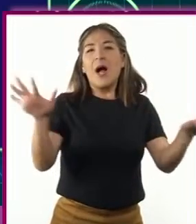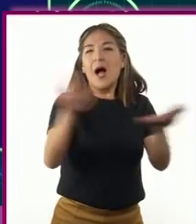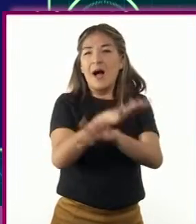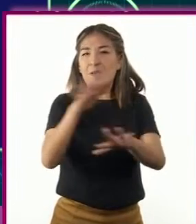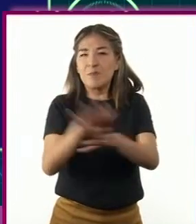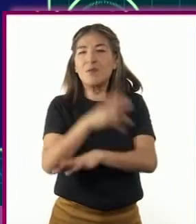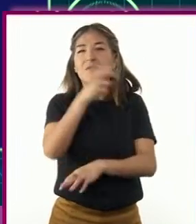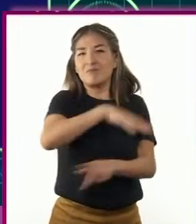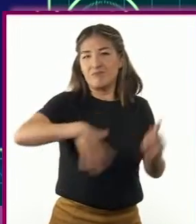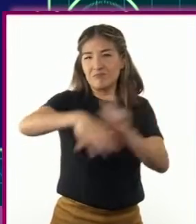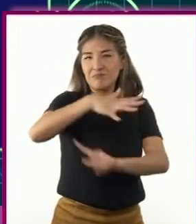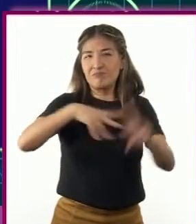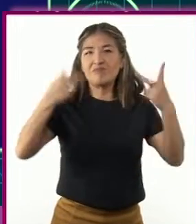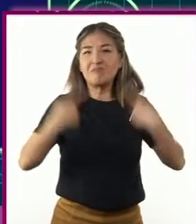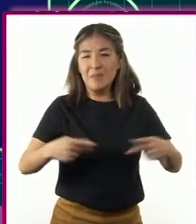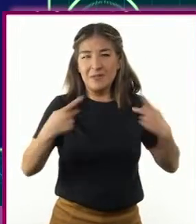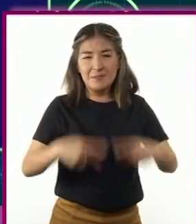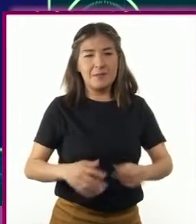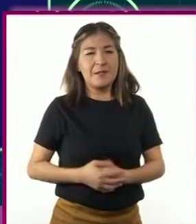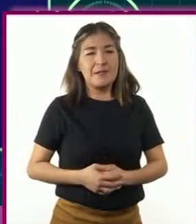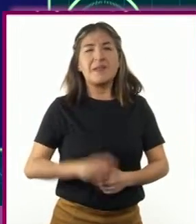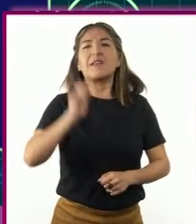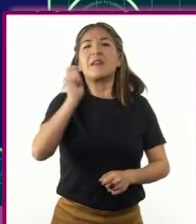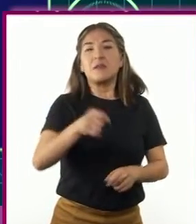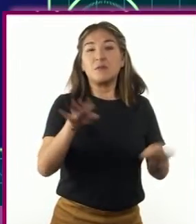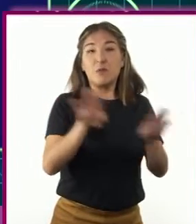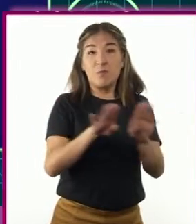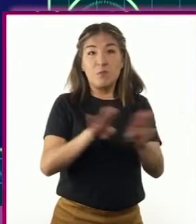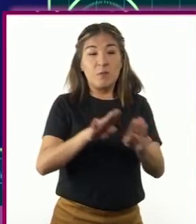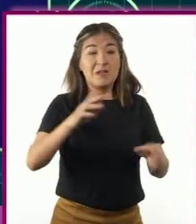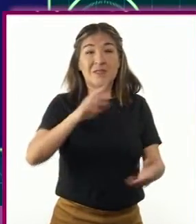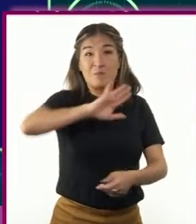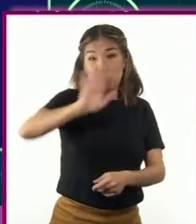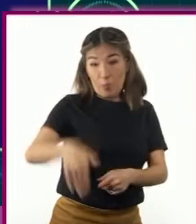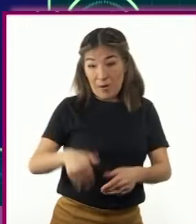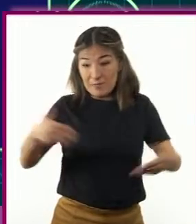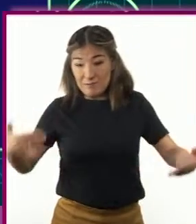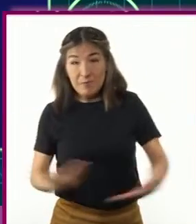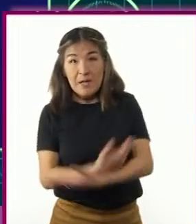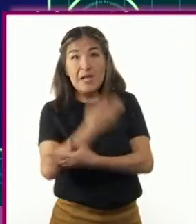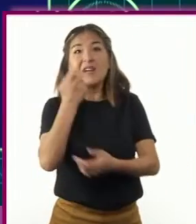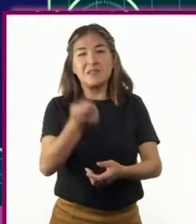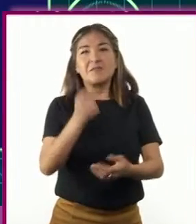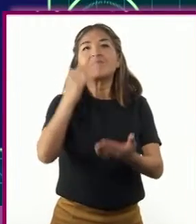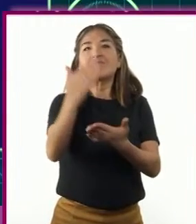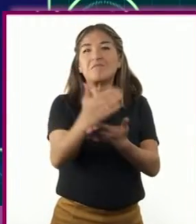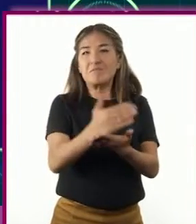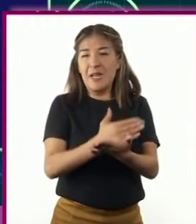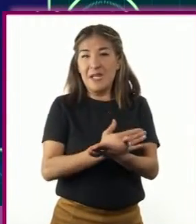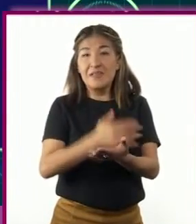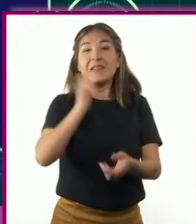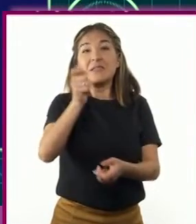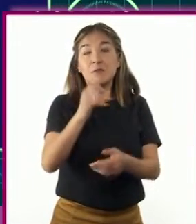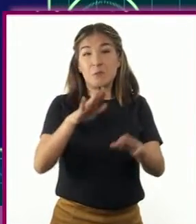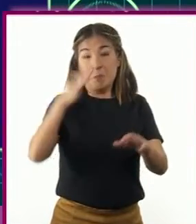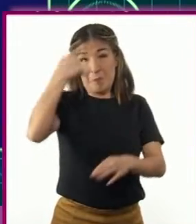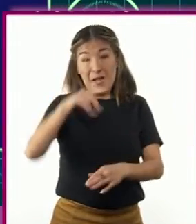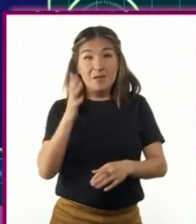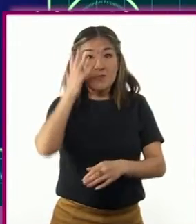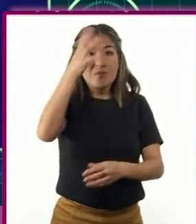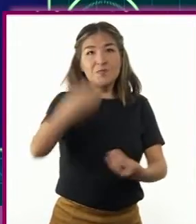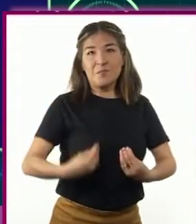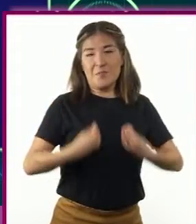población. En términos generales, tanto la natalidad como la mortalidad están disminuyendo y la esperanza de vida